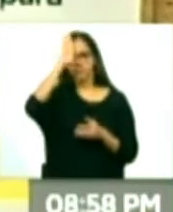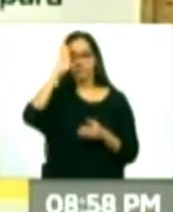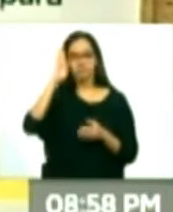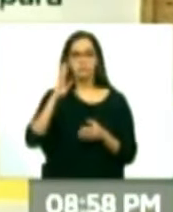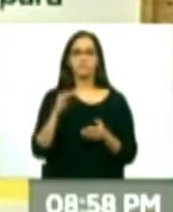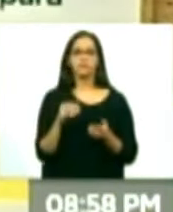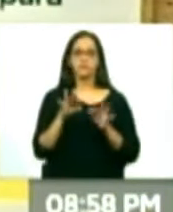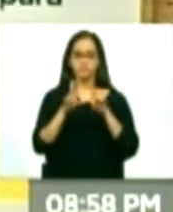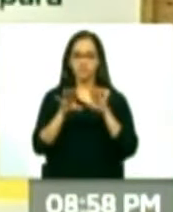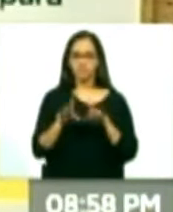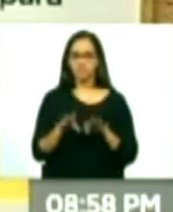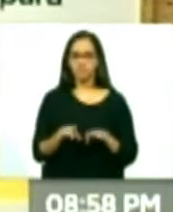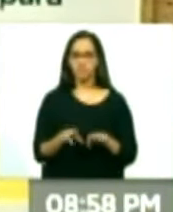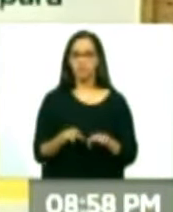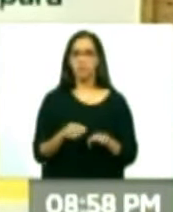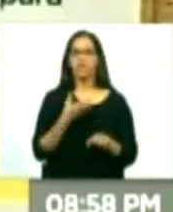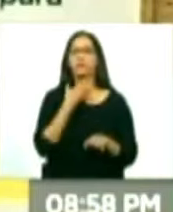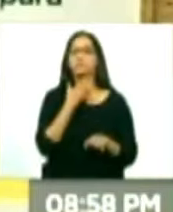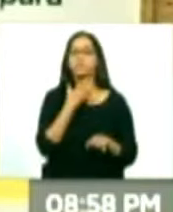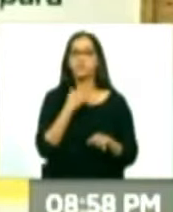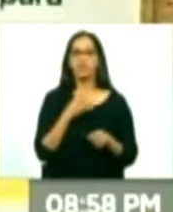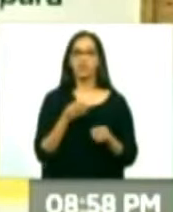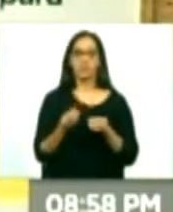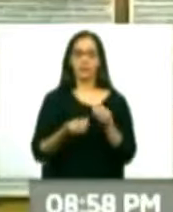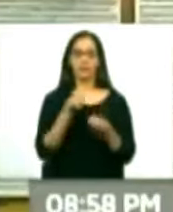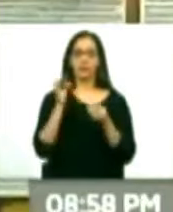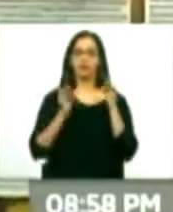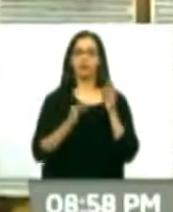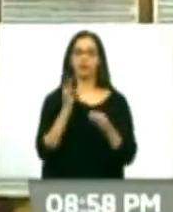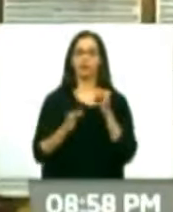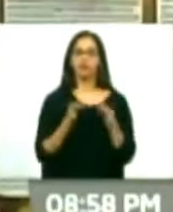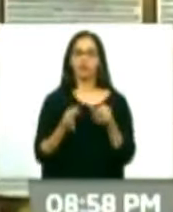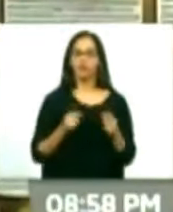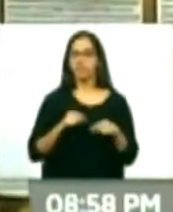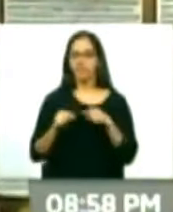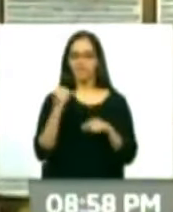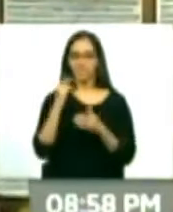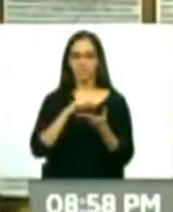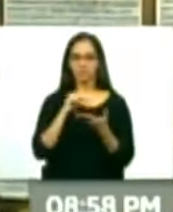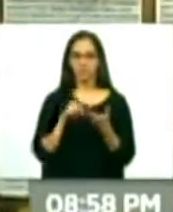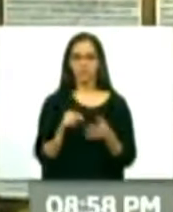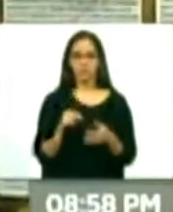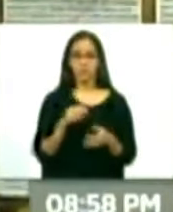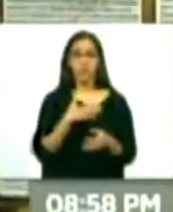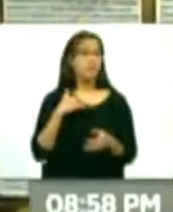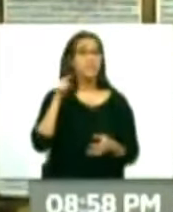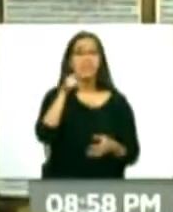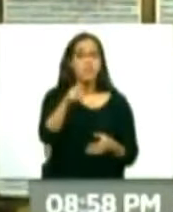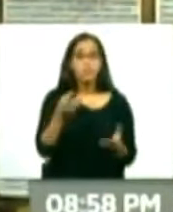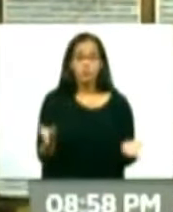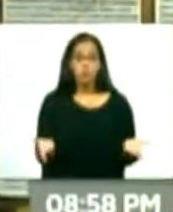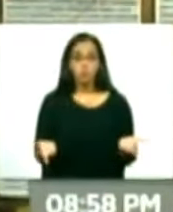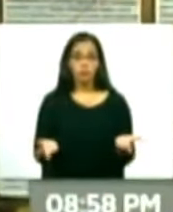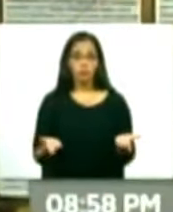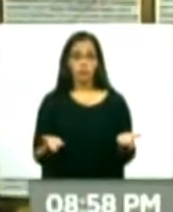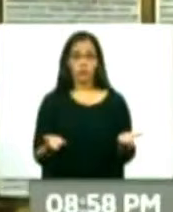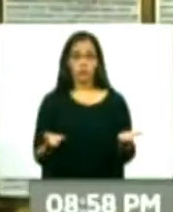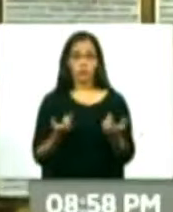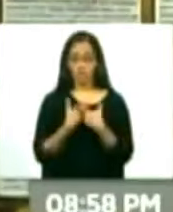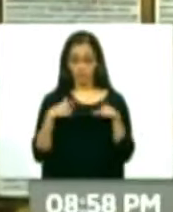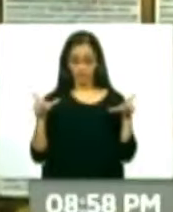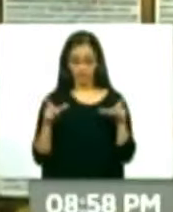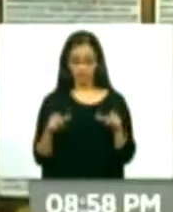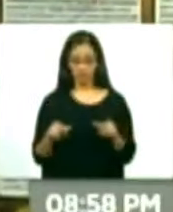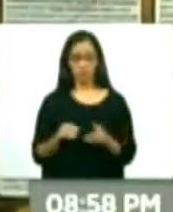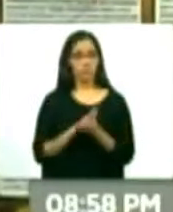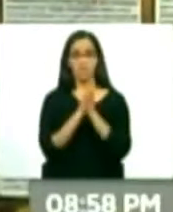para aplicarle justicia a quienes dirigieron la Asamblea Nacional. ¿Y qué quieres tú, Chu? ¿Qué quieres tú? Impunidad. Ya basta